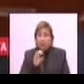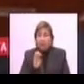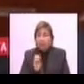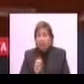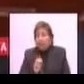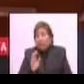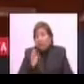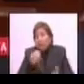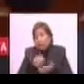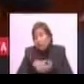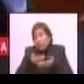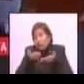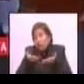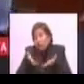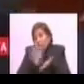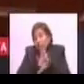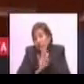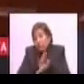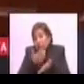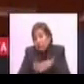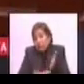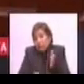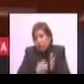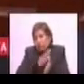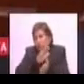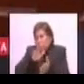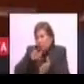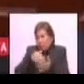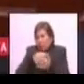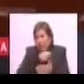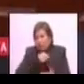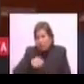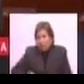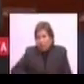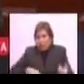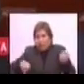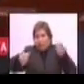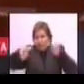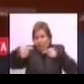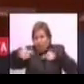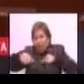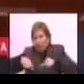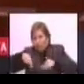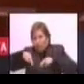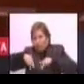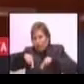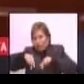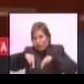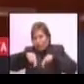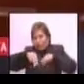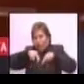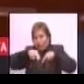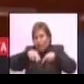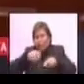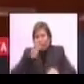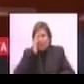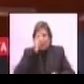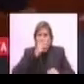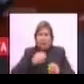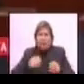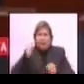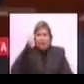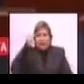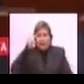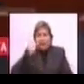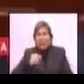en fin, ya plantearon su cuestión de confianza. Y han venido todos los ministros acá, caminando, como si fuera la transmisión de